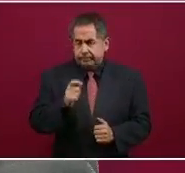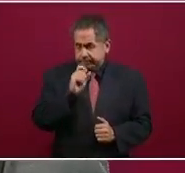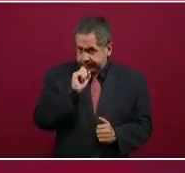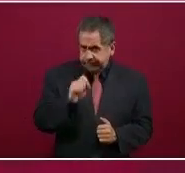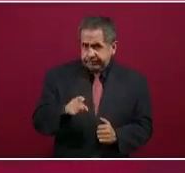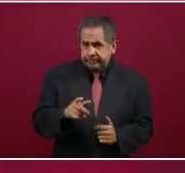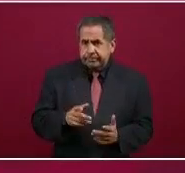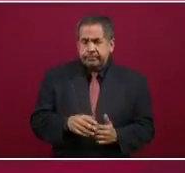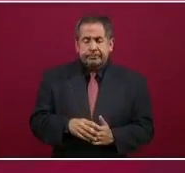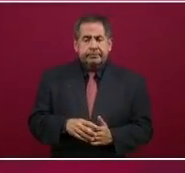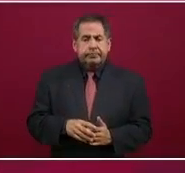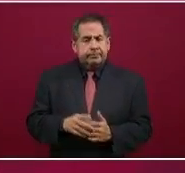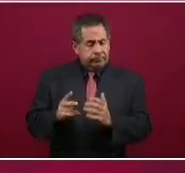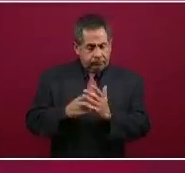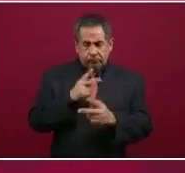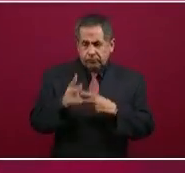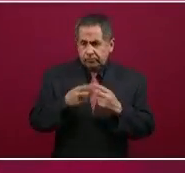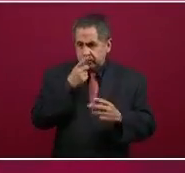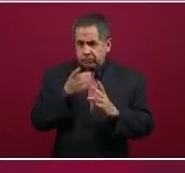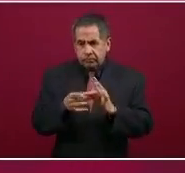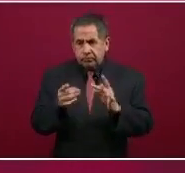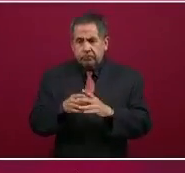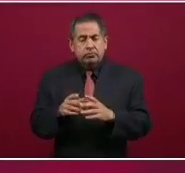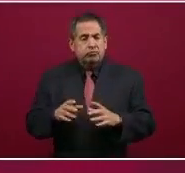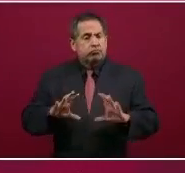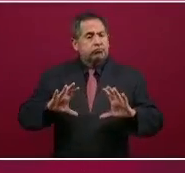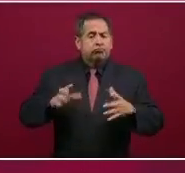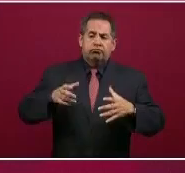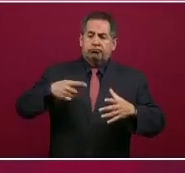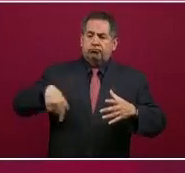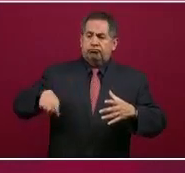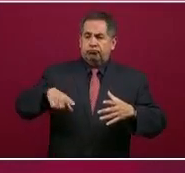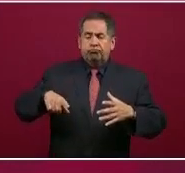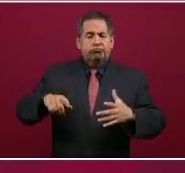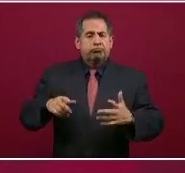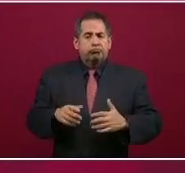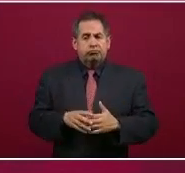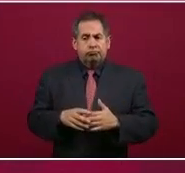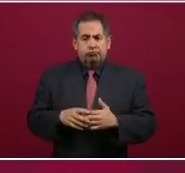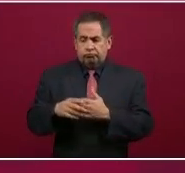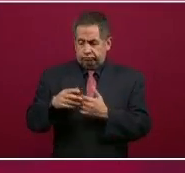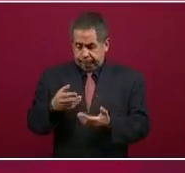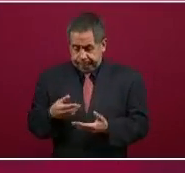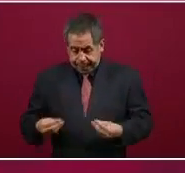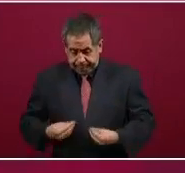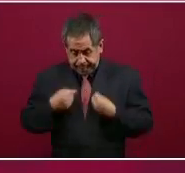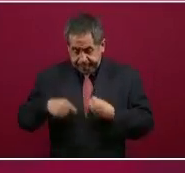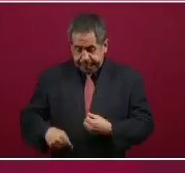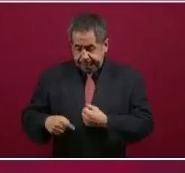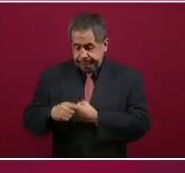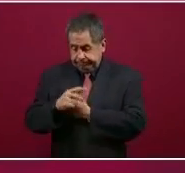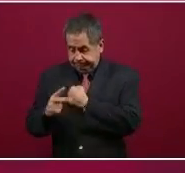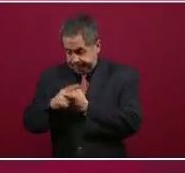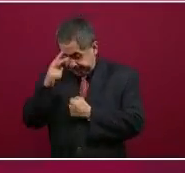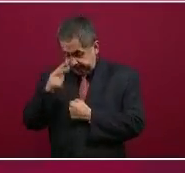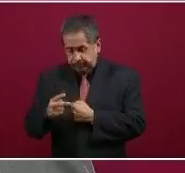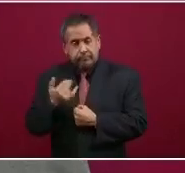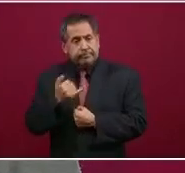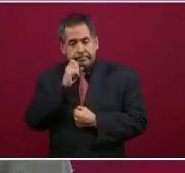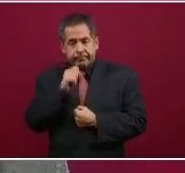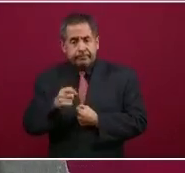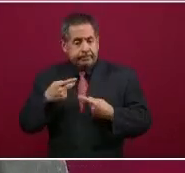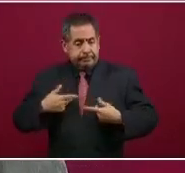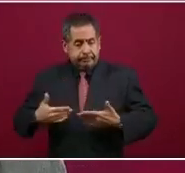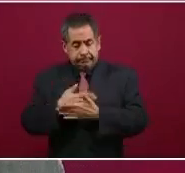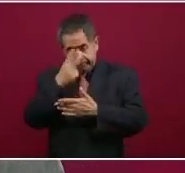repito, a quienes estamos en el país como a los mexicanos